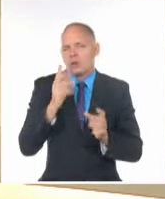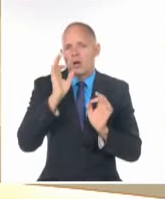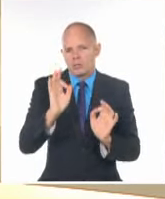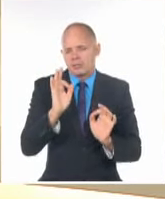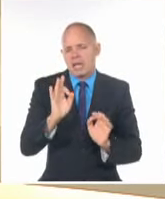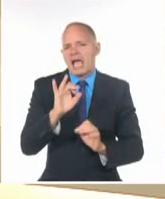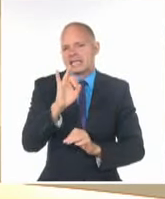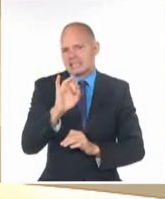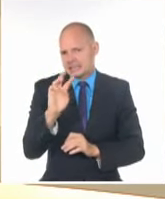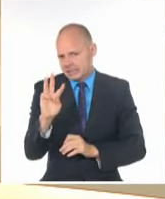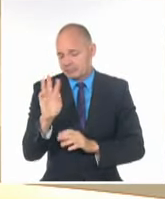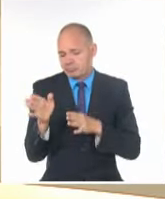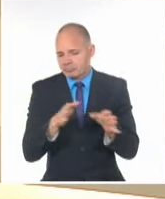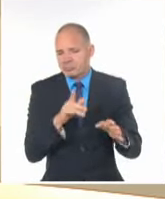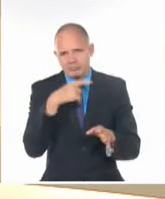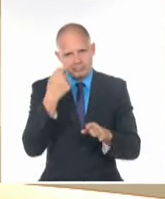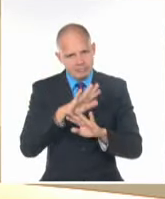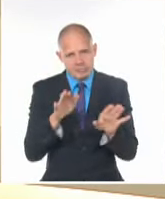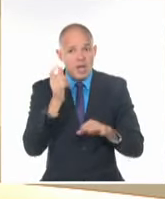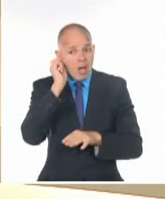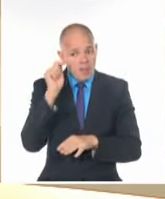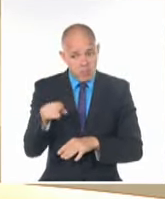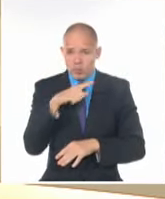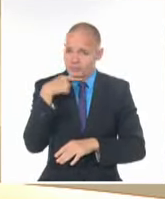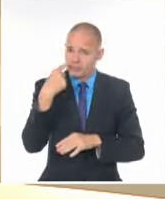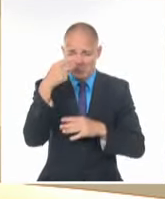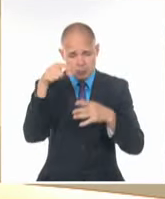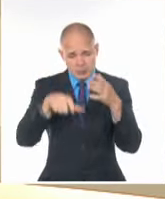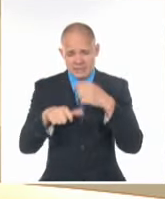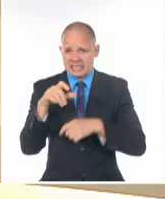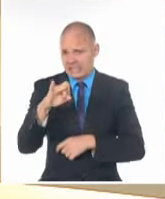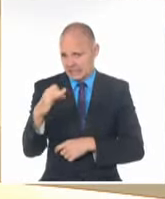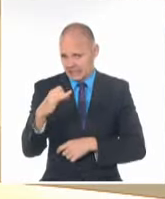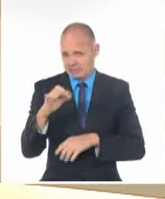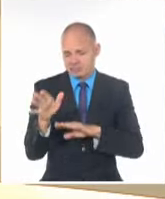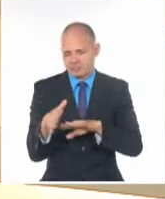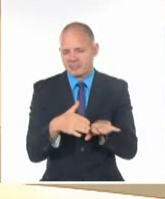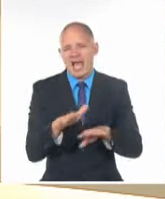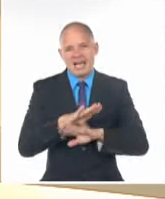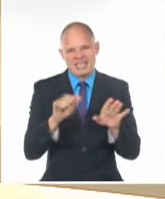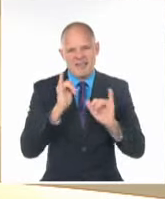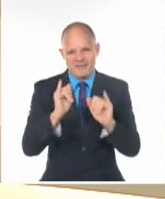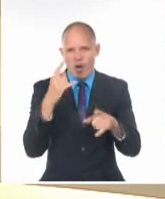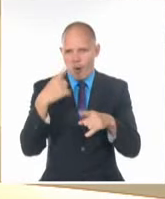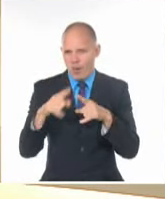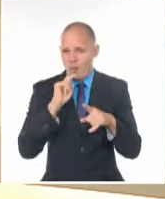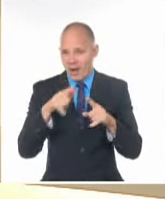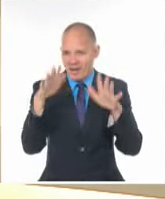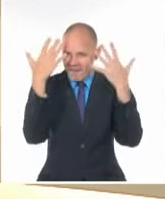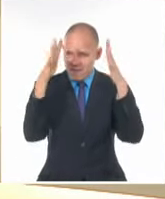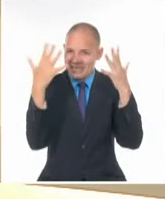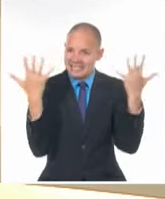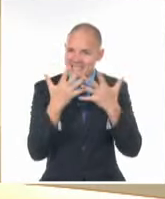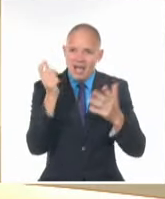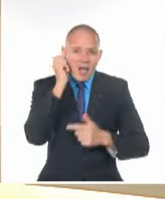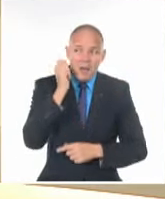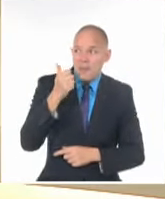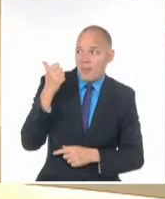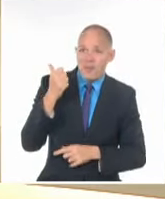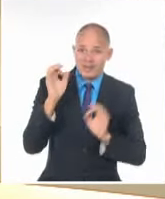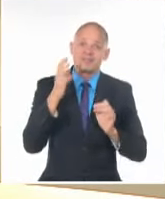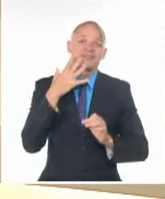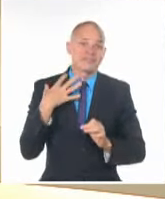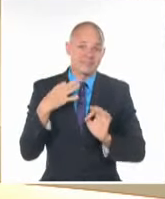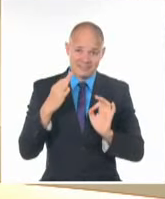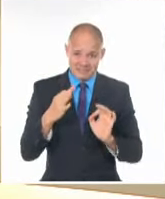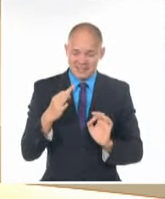kilogramos Maylin del Toro concluyó séptima. Y ahora nos despedimos con una felicitación para la gloria del deporte cubano y mundial,